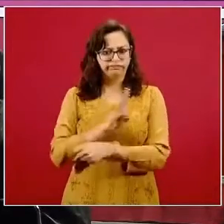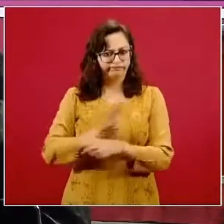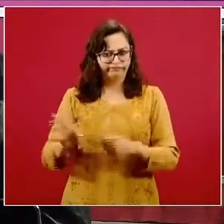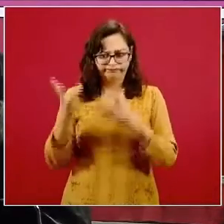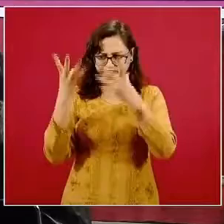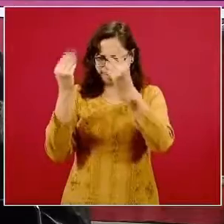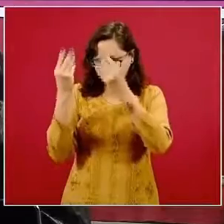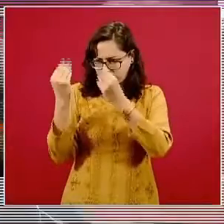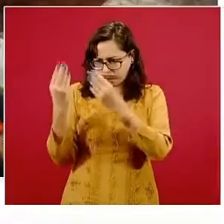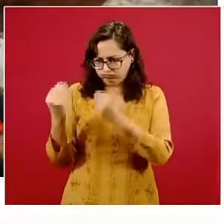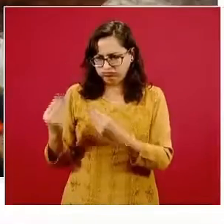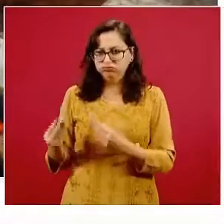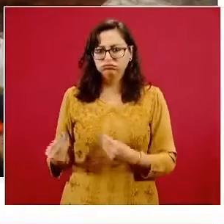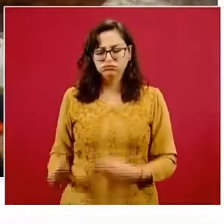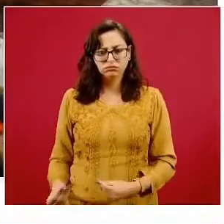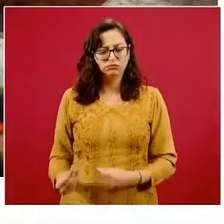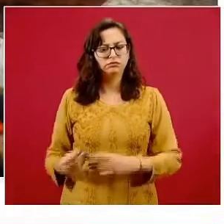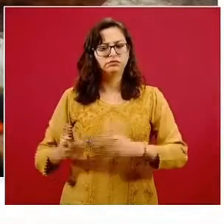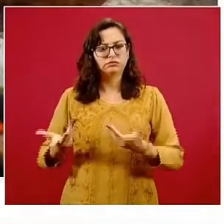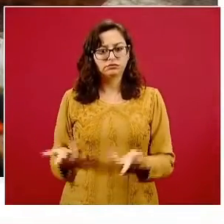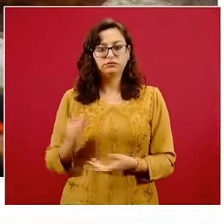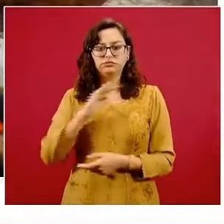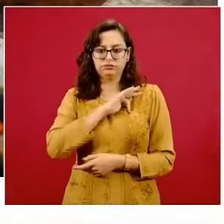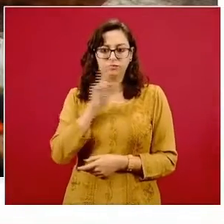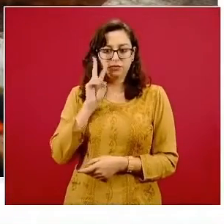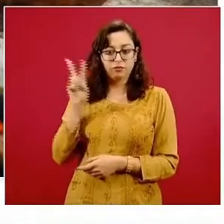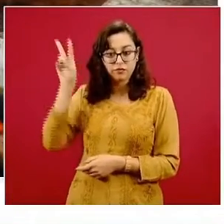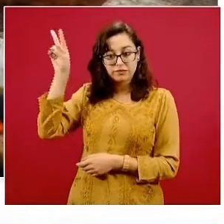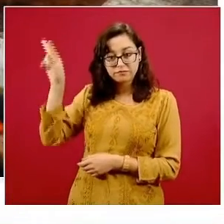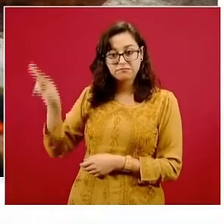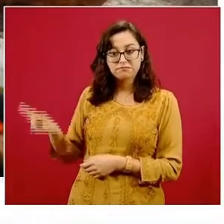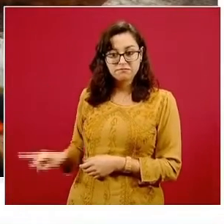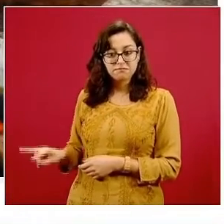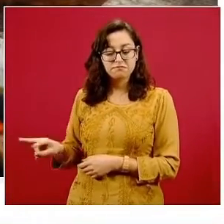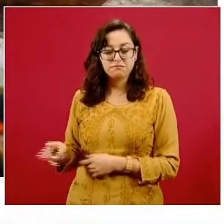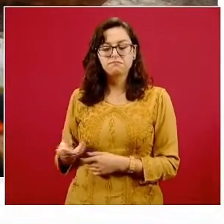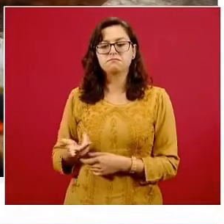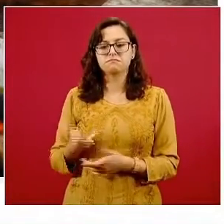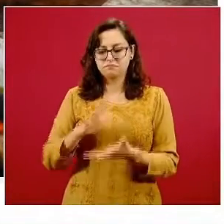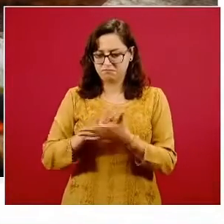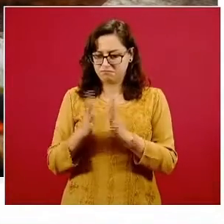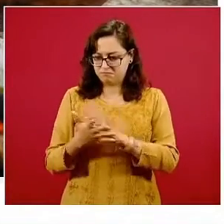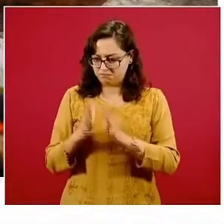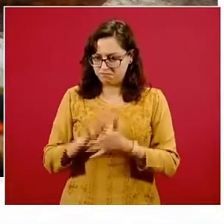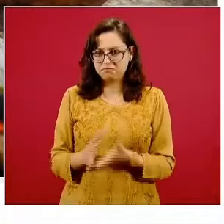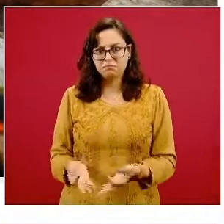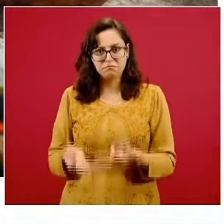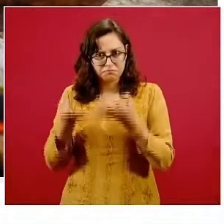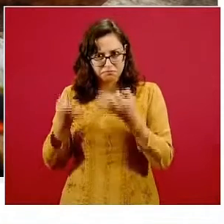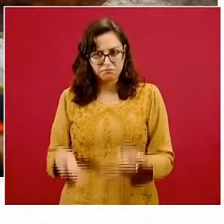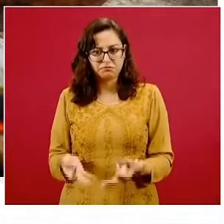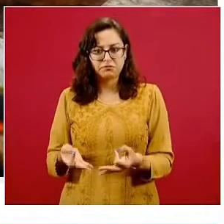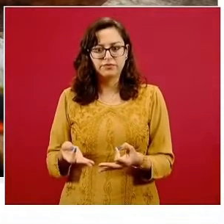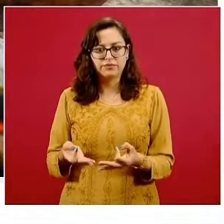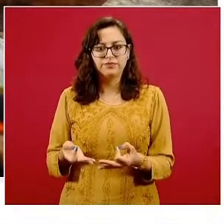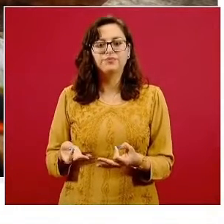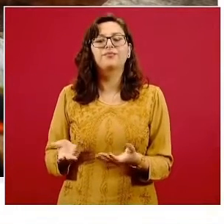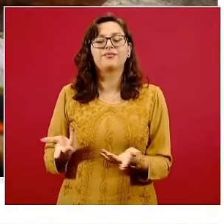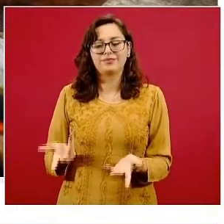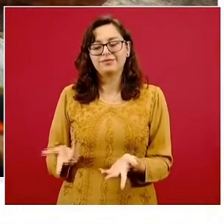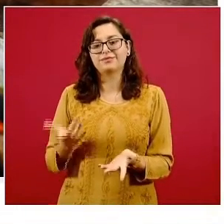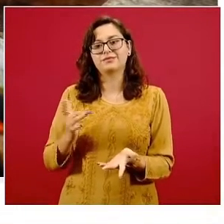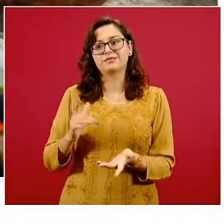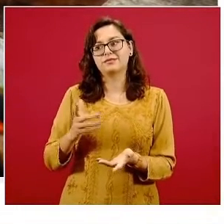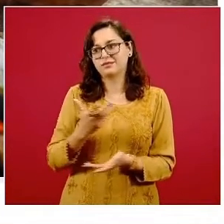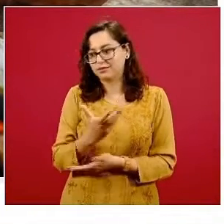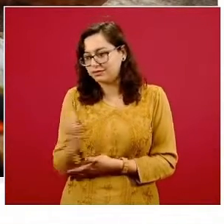una síntesis de todo aquello que he estado resumiendo, y tenemos entonces en las manos, y gracias